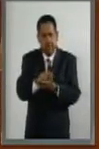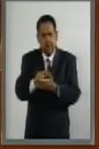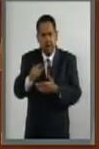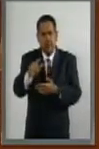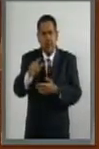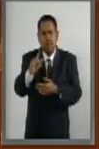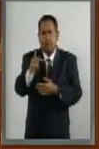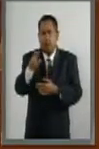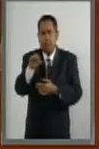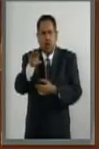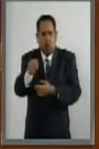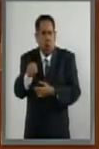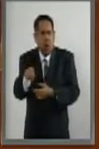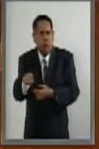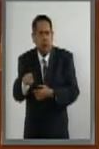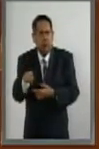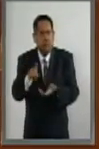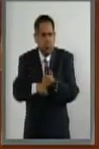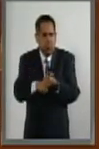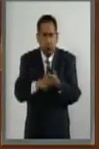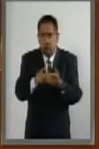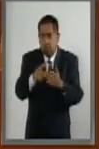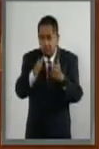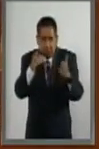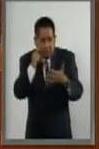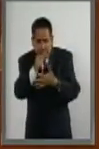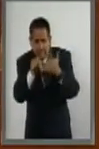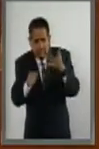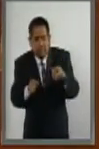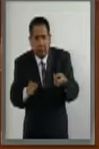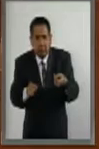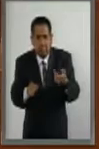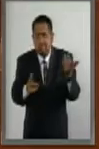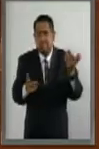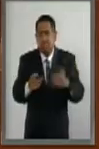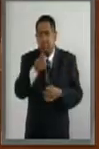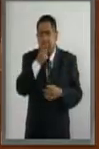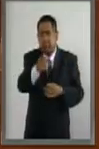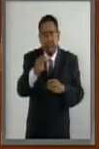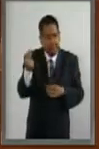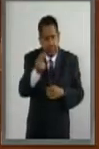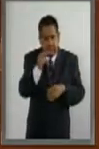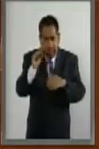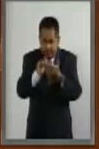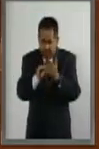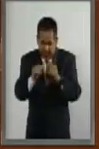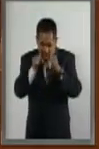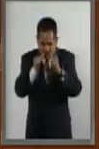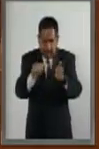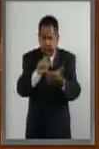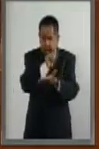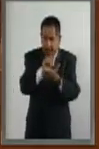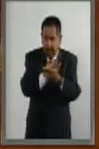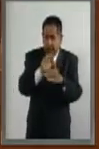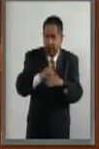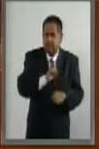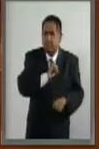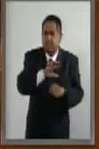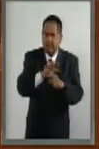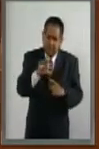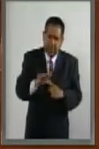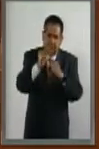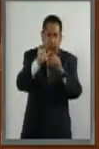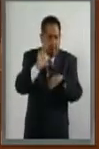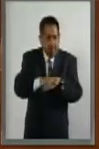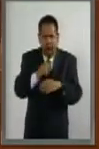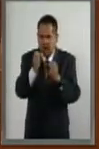al Consumidor, dado el ámbito general de esta, se considera necesario contemplar en la legislación especial con